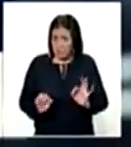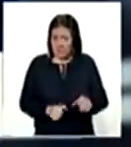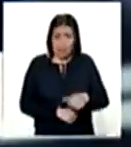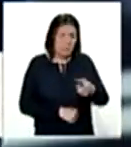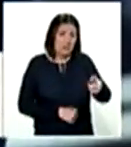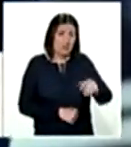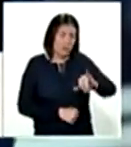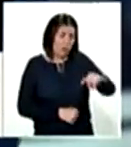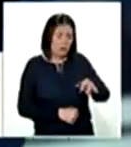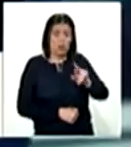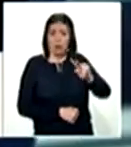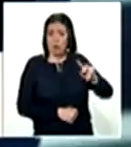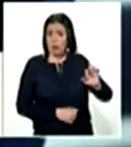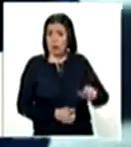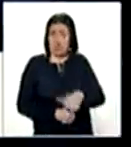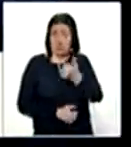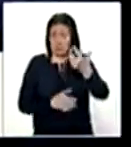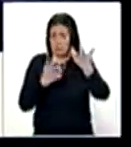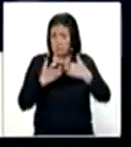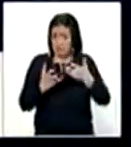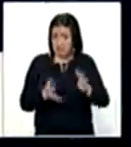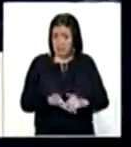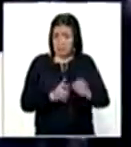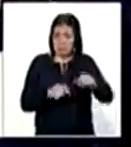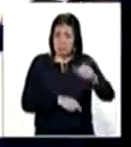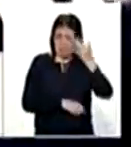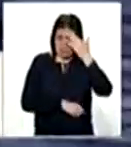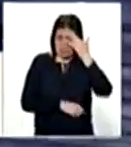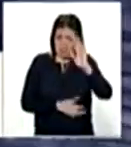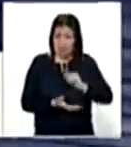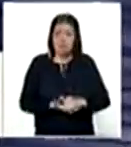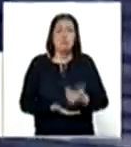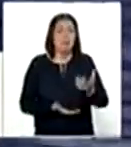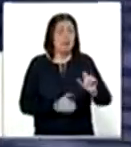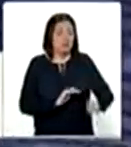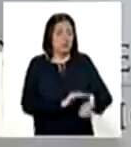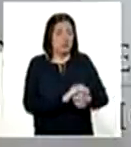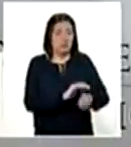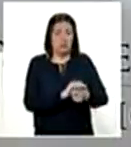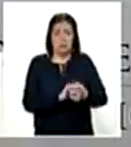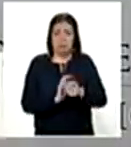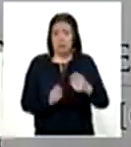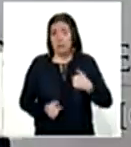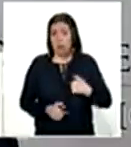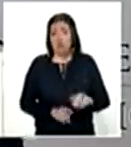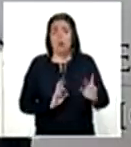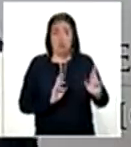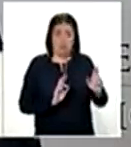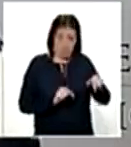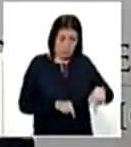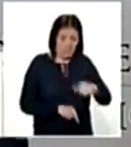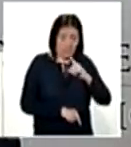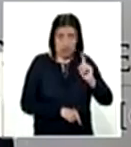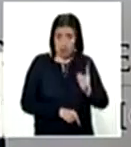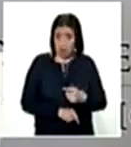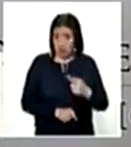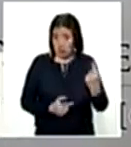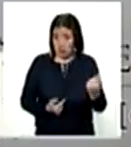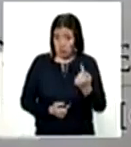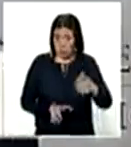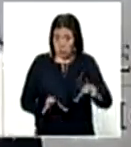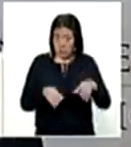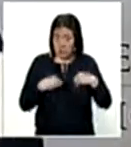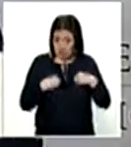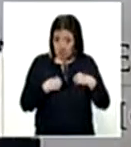Jorge Barata mencionó que las demás compañías se conocían de las millonarias coimas. Yo espero que esta denuncia no solamente sea